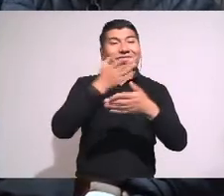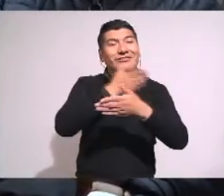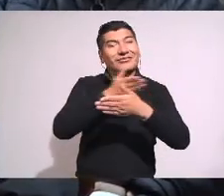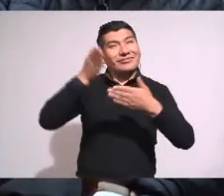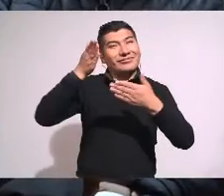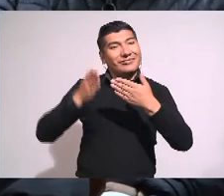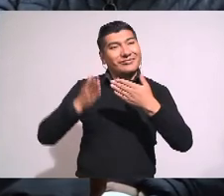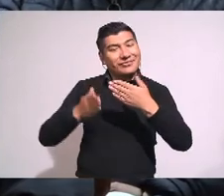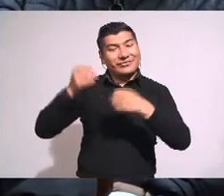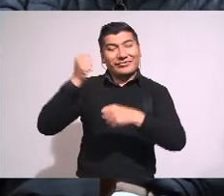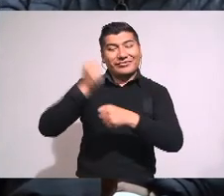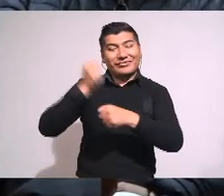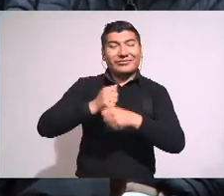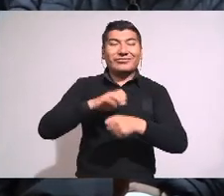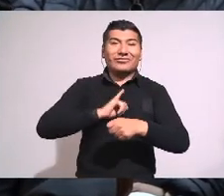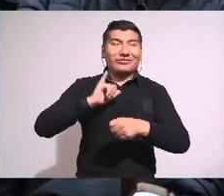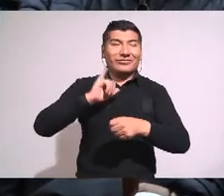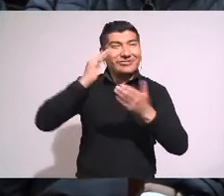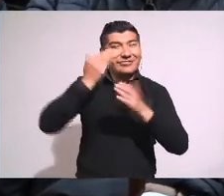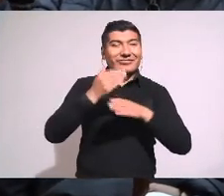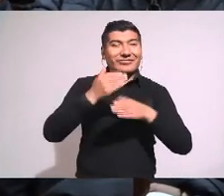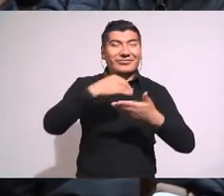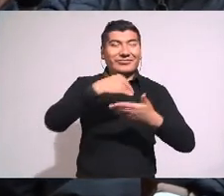me voy a dedicar a hacer tortas.